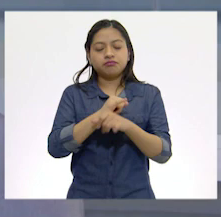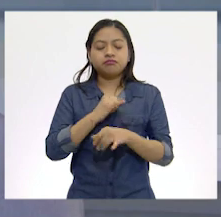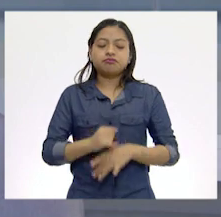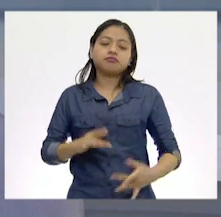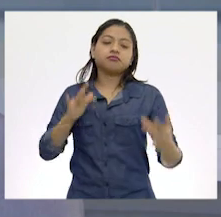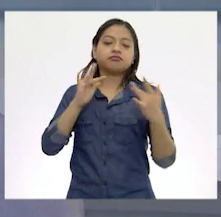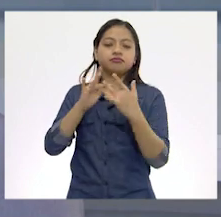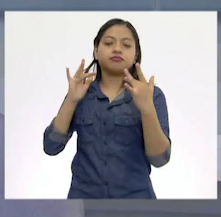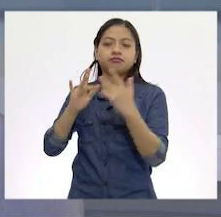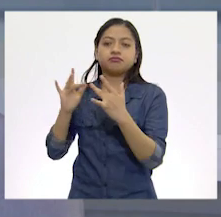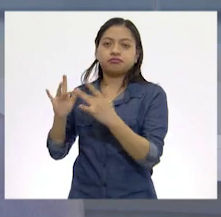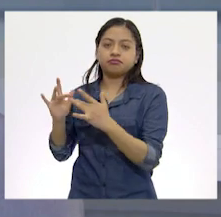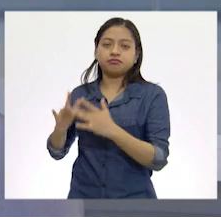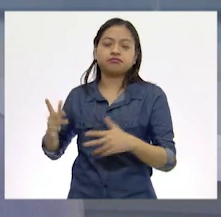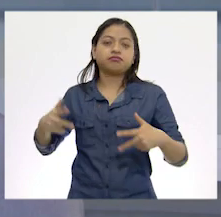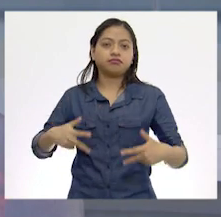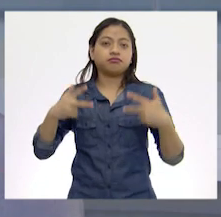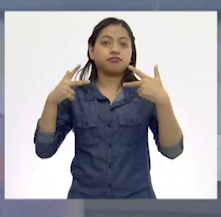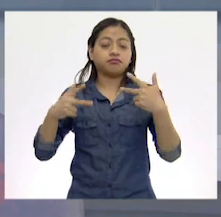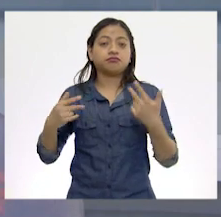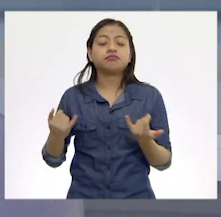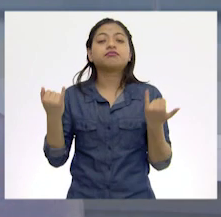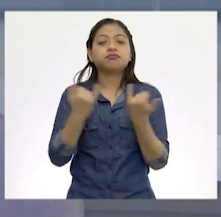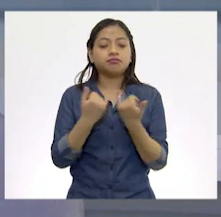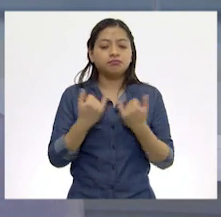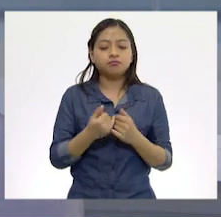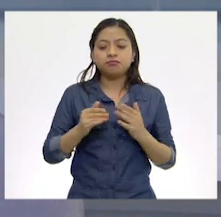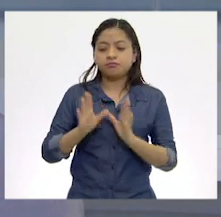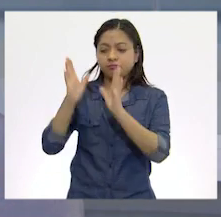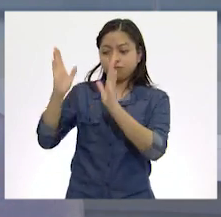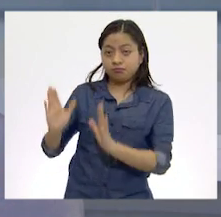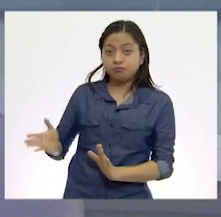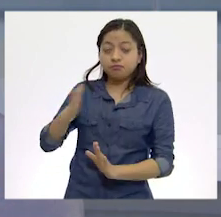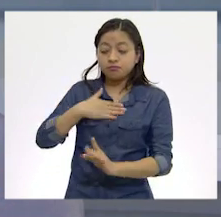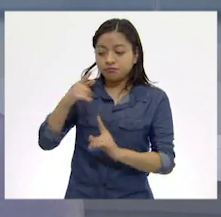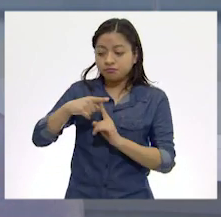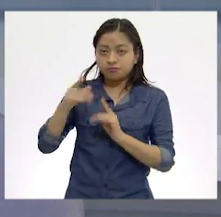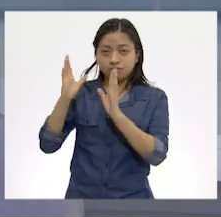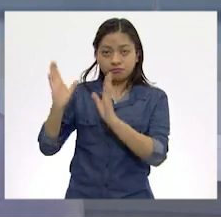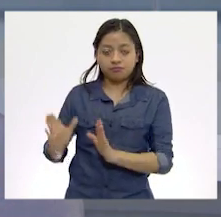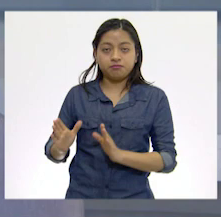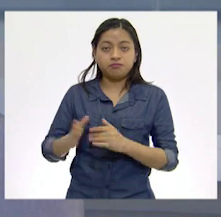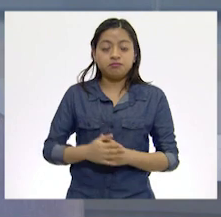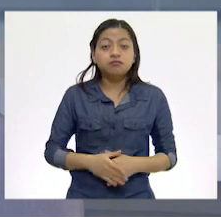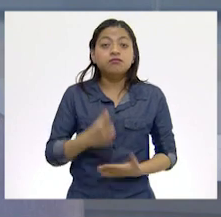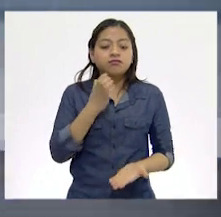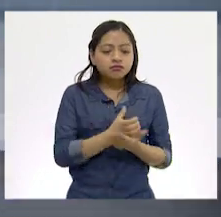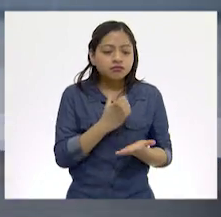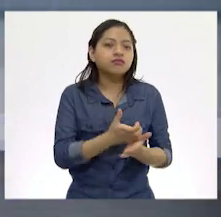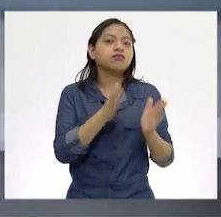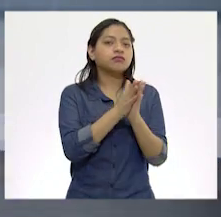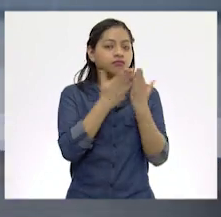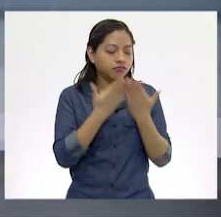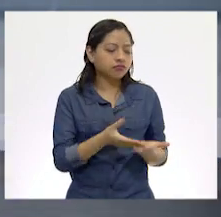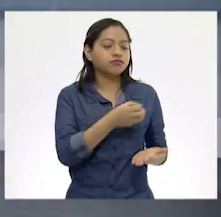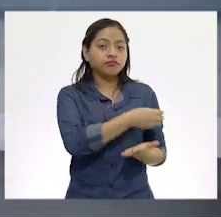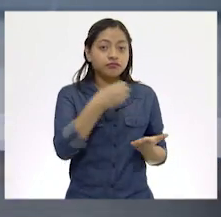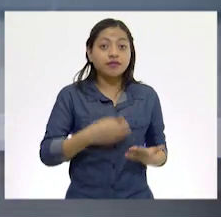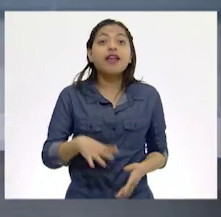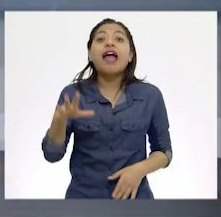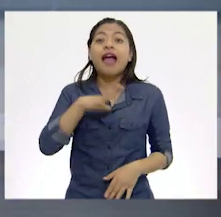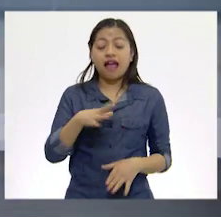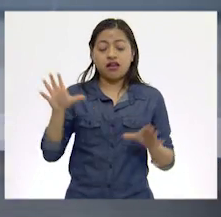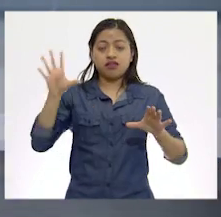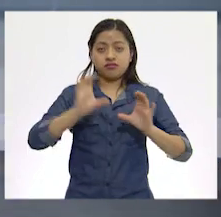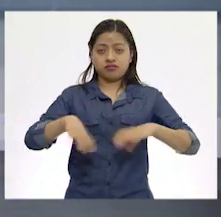reuniones de Meet y tengo organizadas a un lado mis cosas, mis cuadernos, libros. Tenemos la